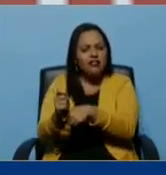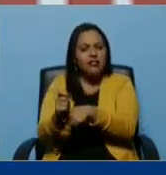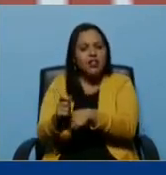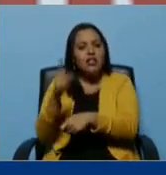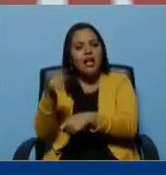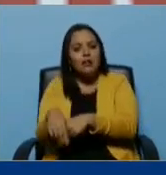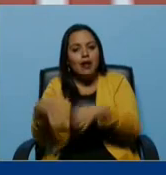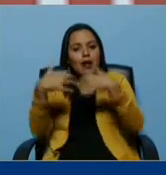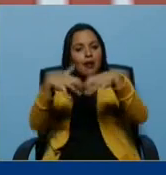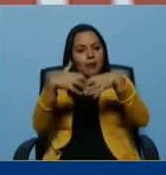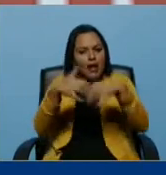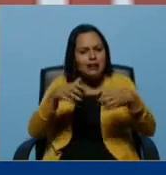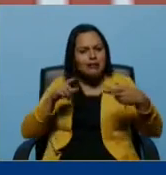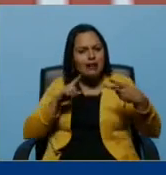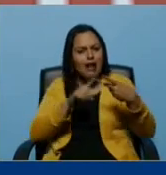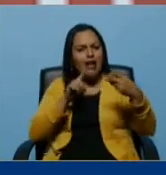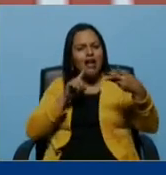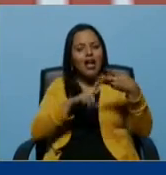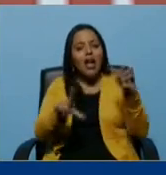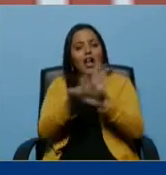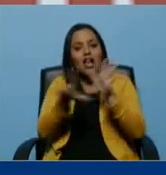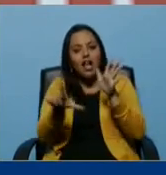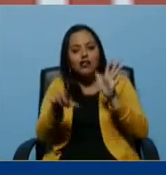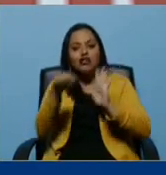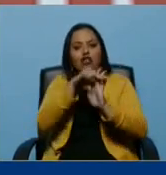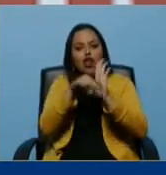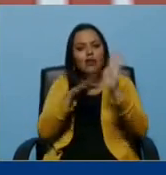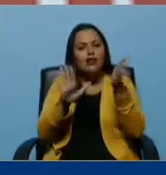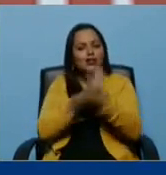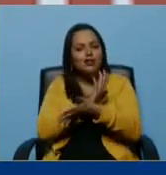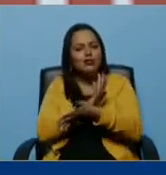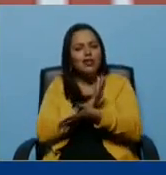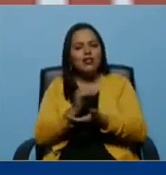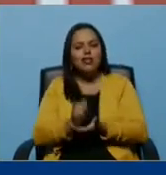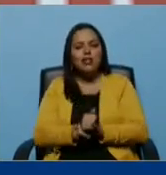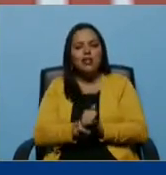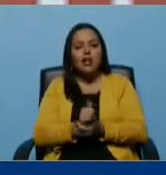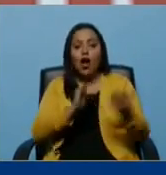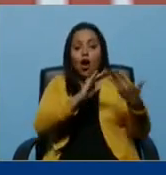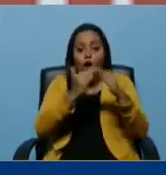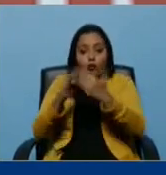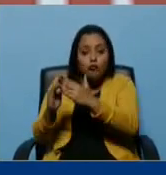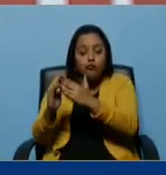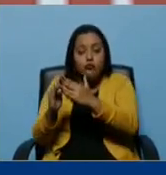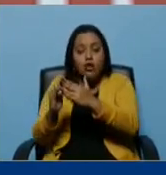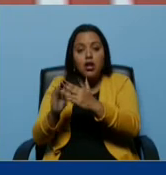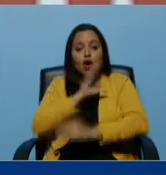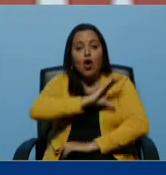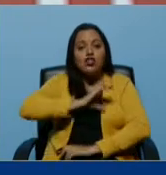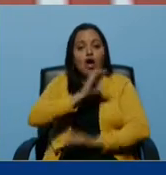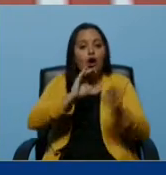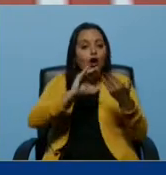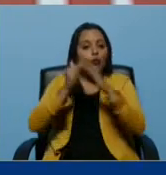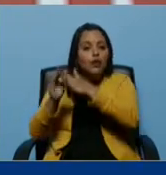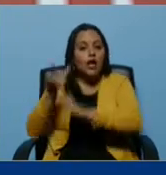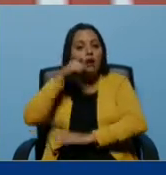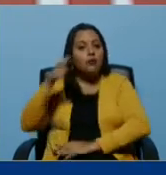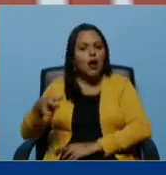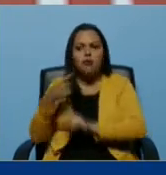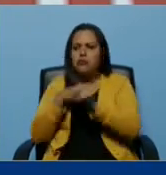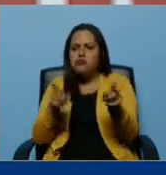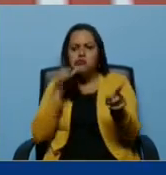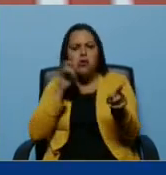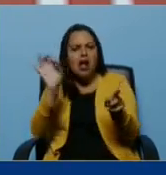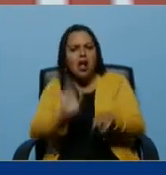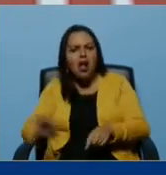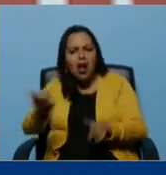reglamentan a las empresas, leyes que reglamentan a las comunas y a los consejos comunales y al poder popular, pero no había